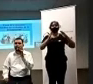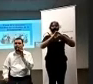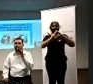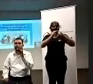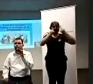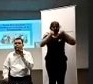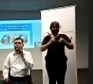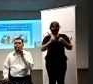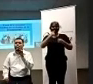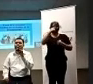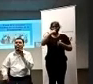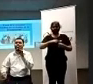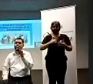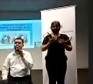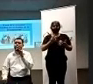discapacidad